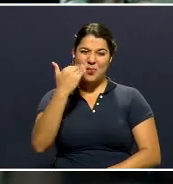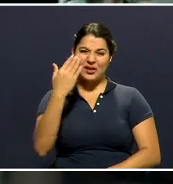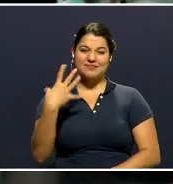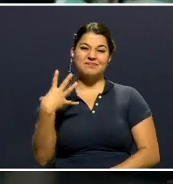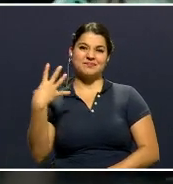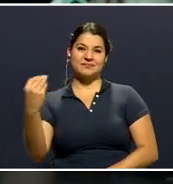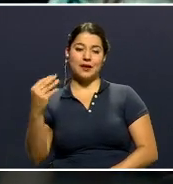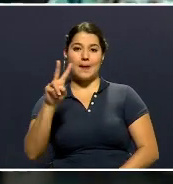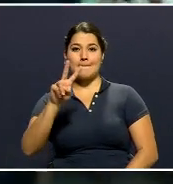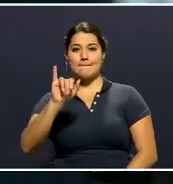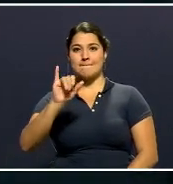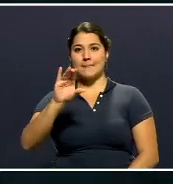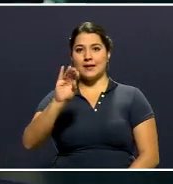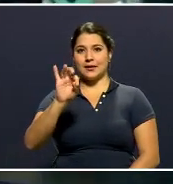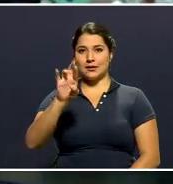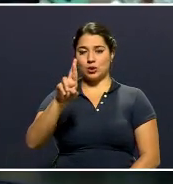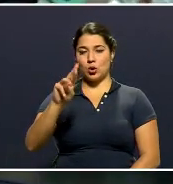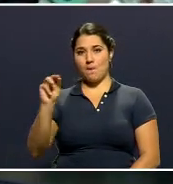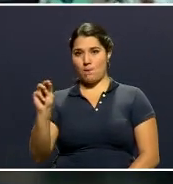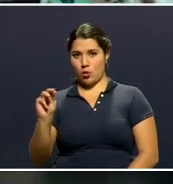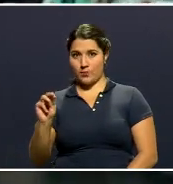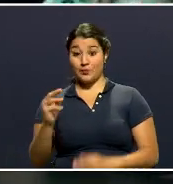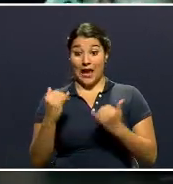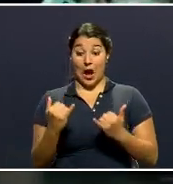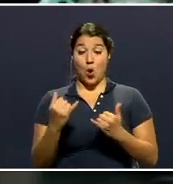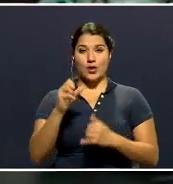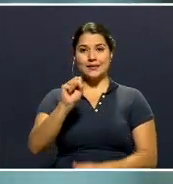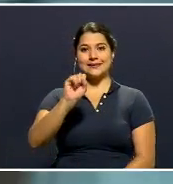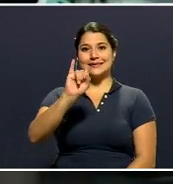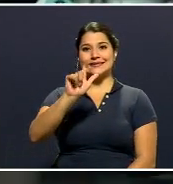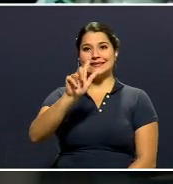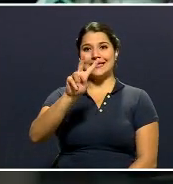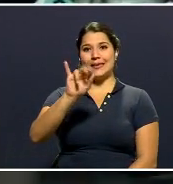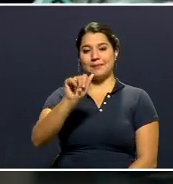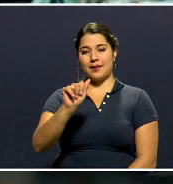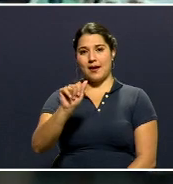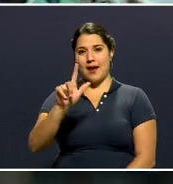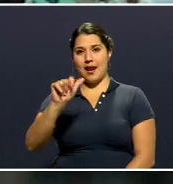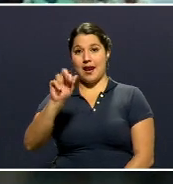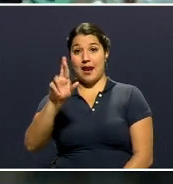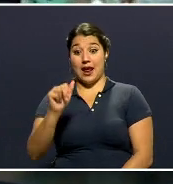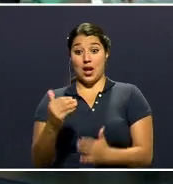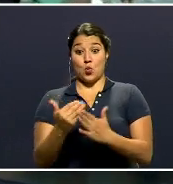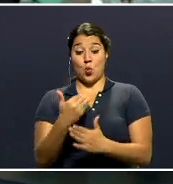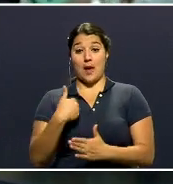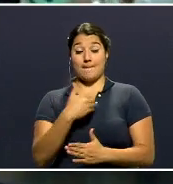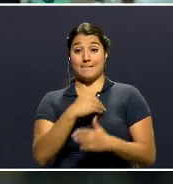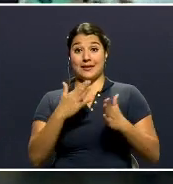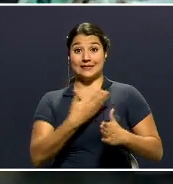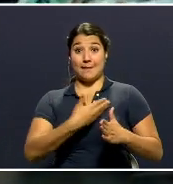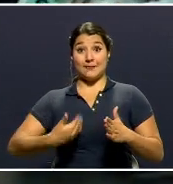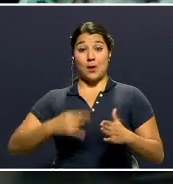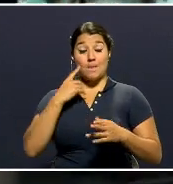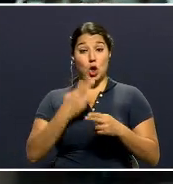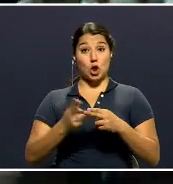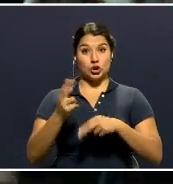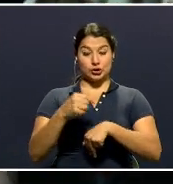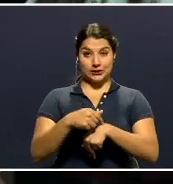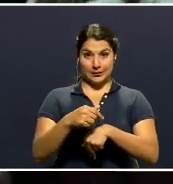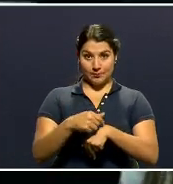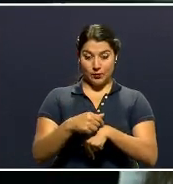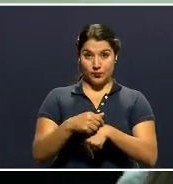hoy viceministra de la Presidencia, Silvia Lara, ocupará el cargo de ministra de esa cartera de manera